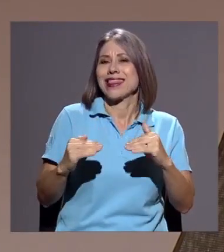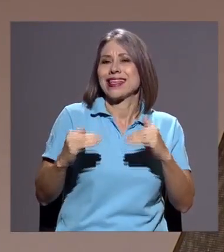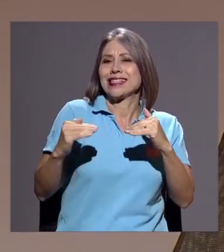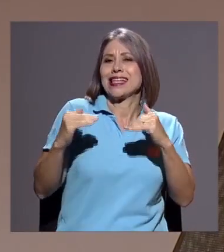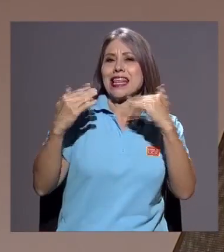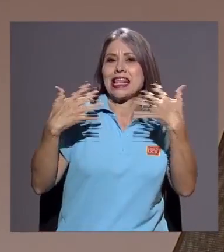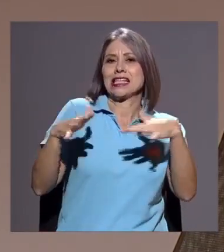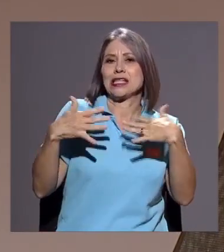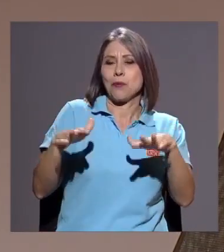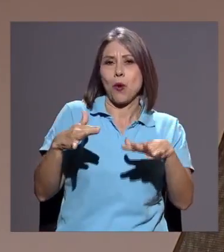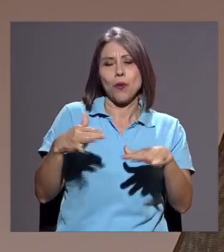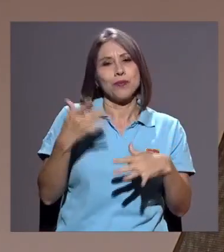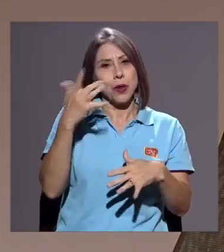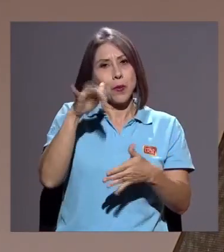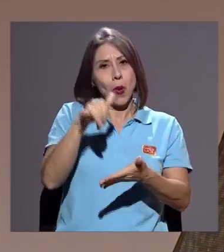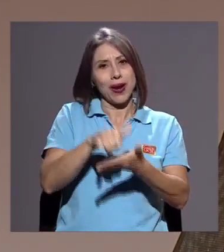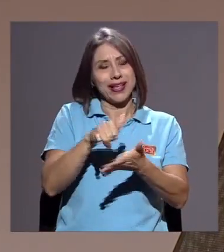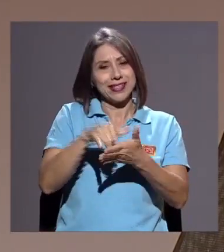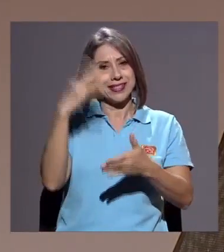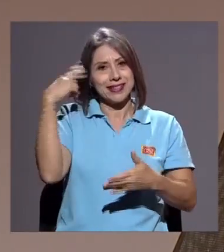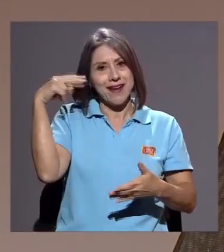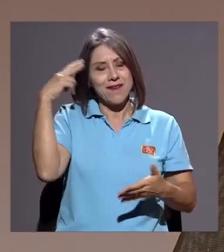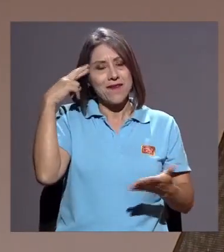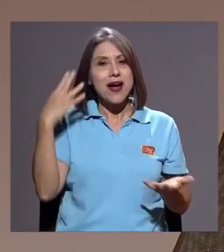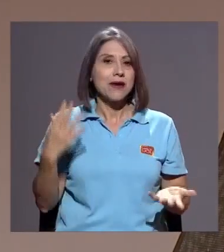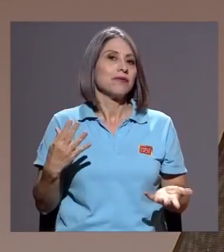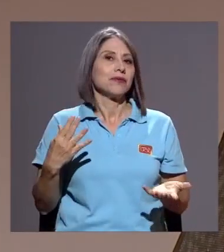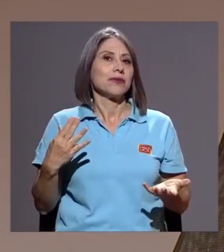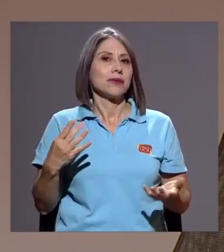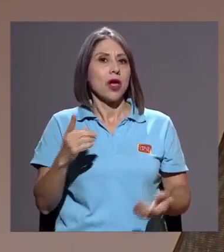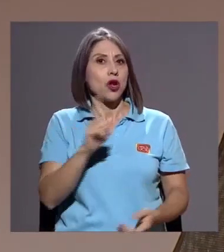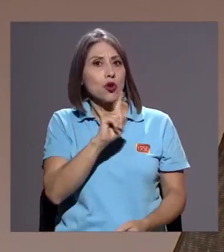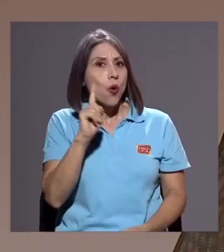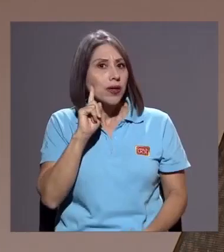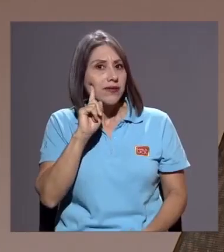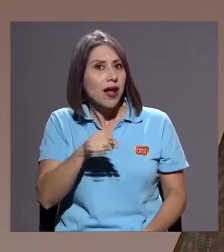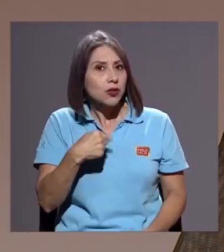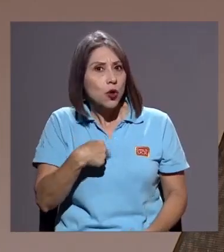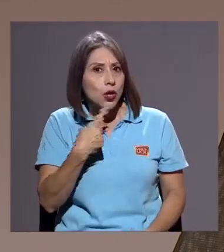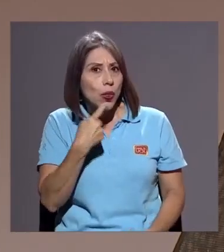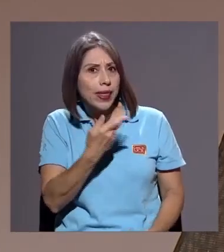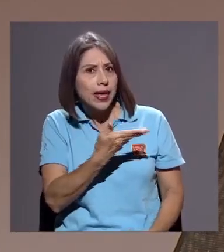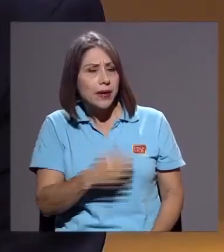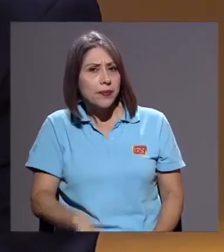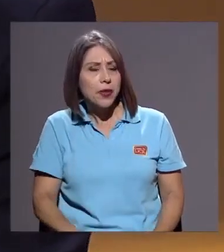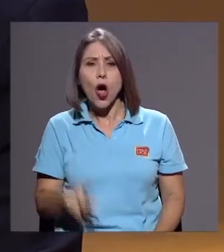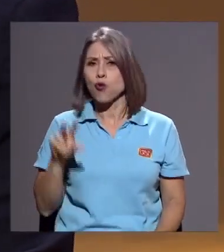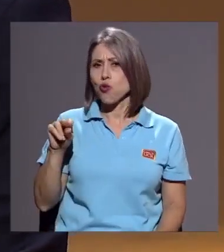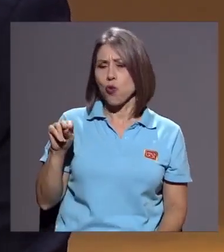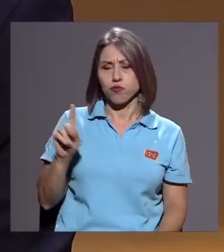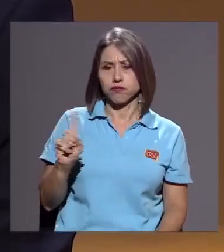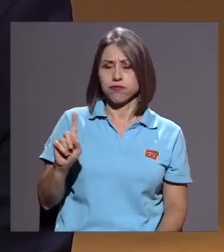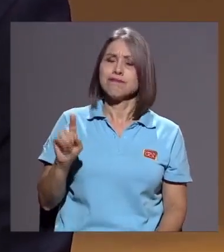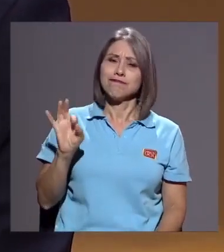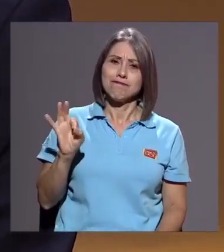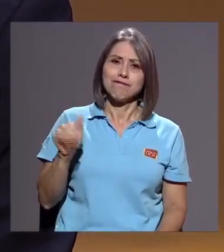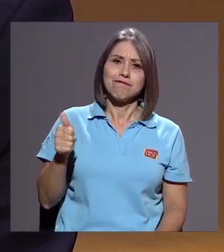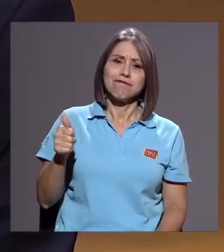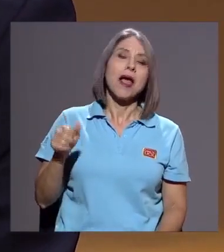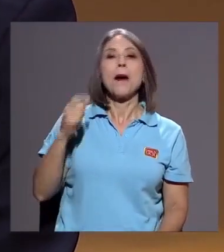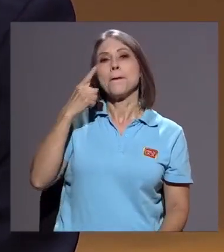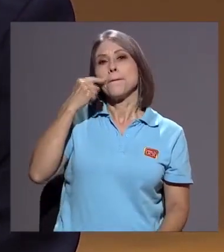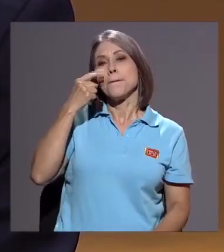mote que tenía. No es falso lo que acabo de decir, Francisco. No, en lo más mínimo.